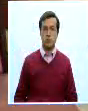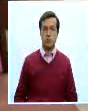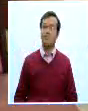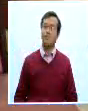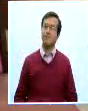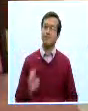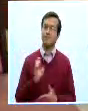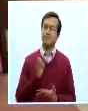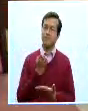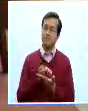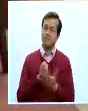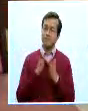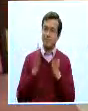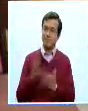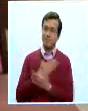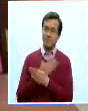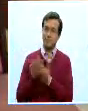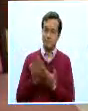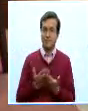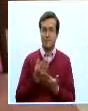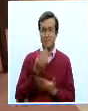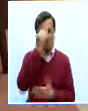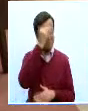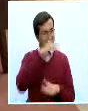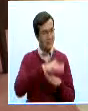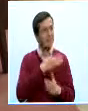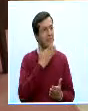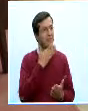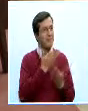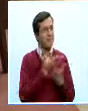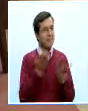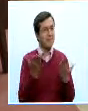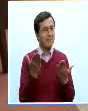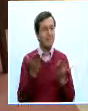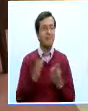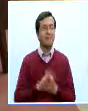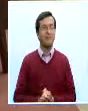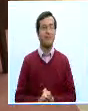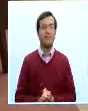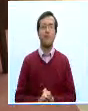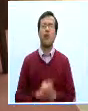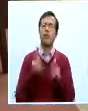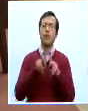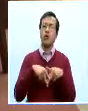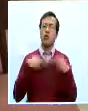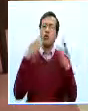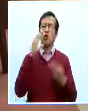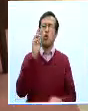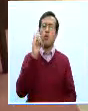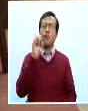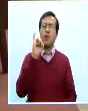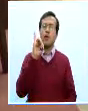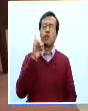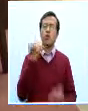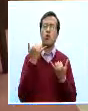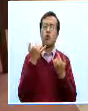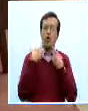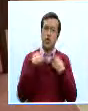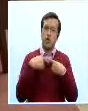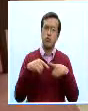economista bienvenida Qué gusto cómo le va muy buenas tardes Muchísimas gracias por la invitación diario el comercio publica en su emisión virtual del día de hoy